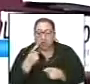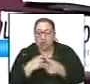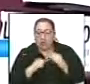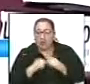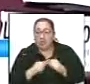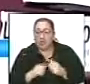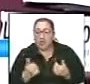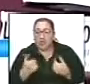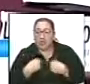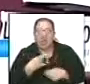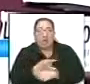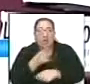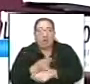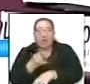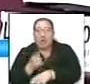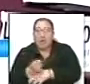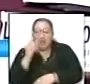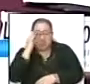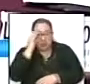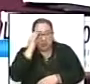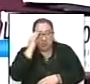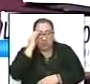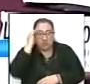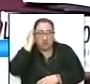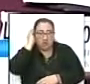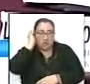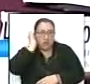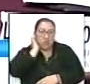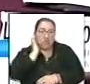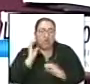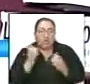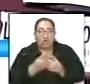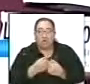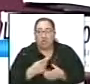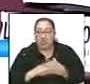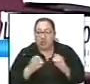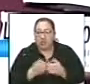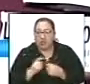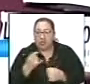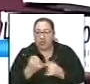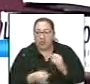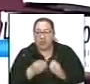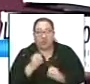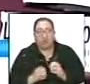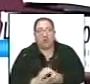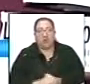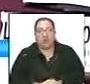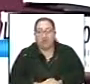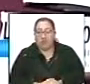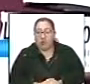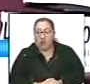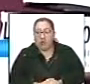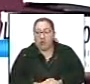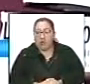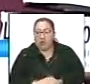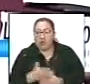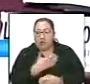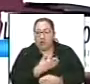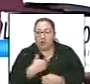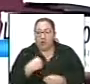seguir teniendo y atacando al Congreso, que el Congreso no termina las reformas? Presidenta, no